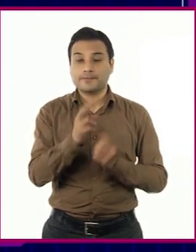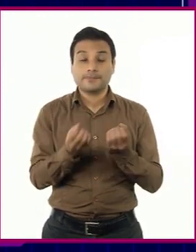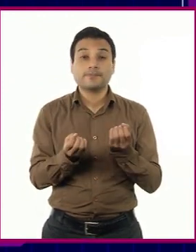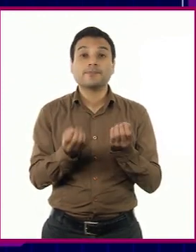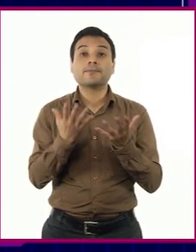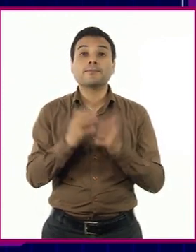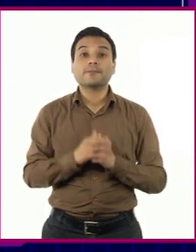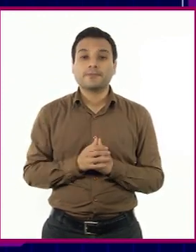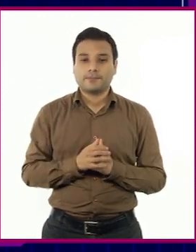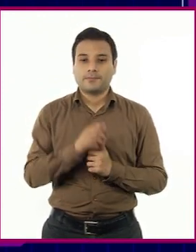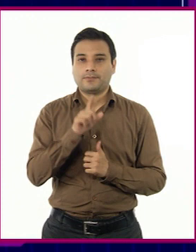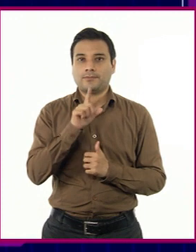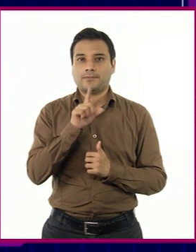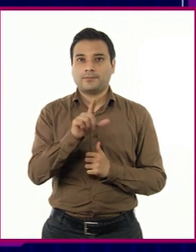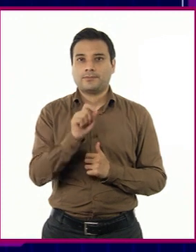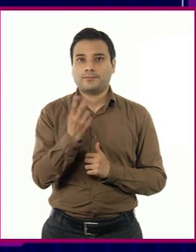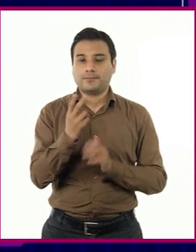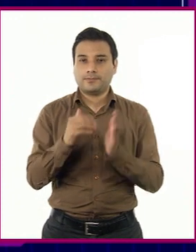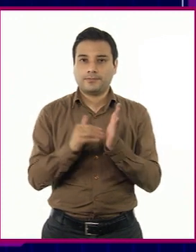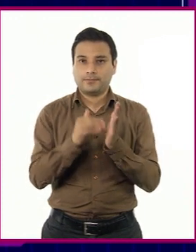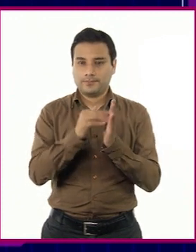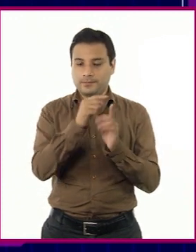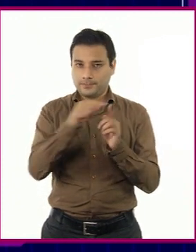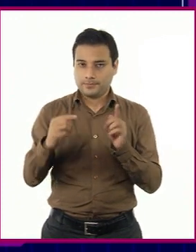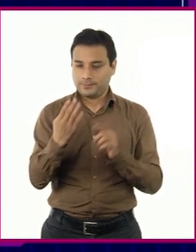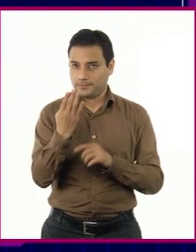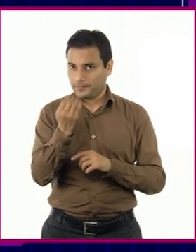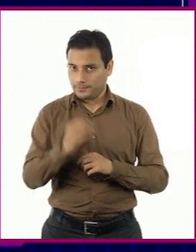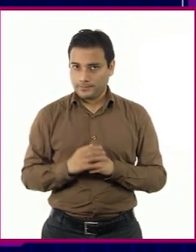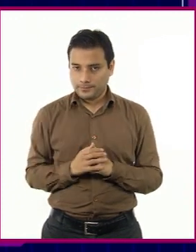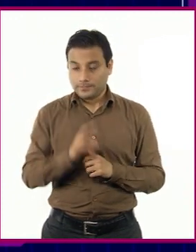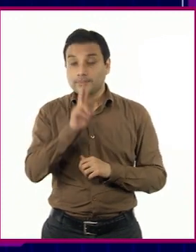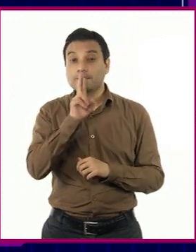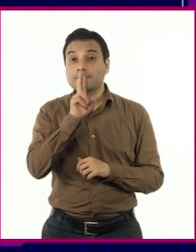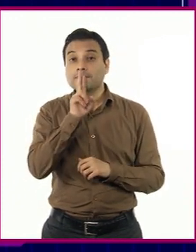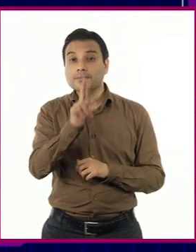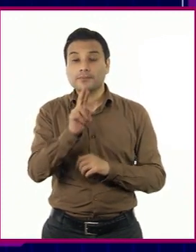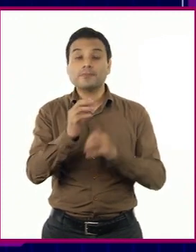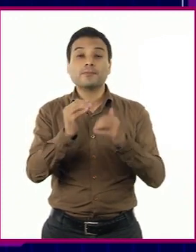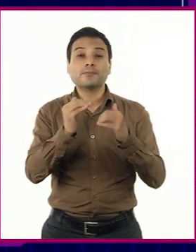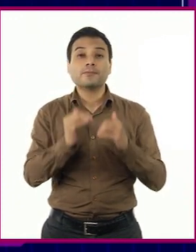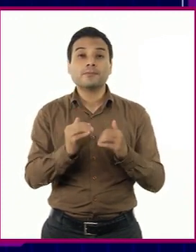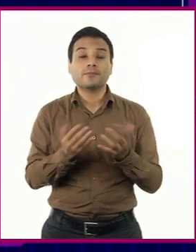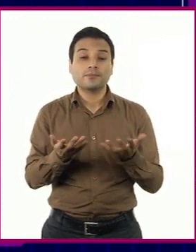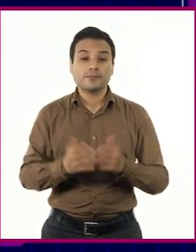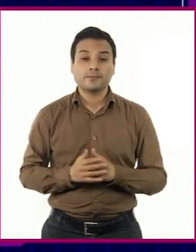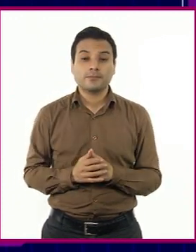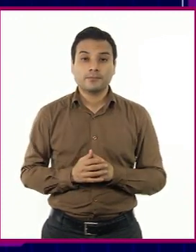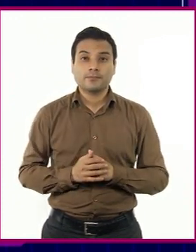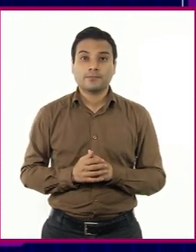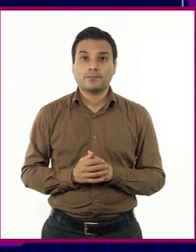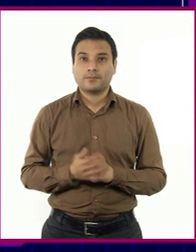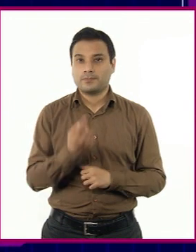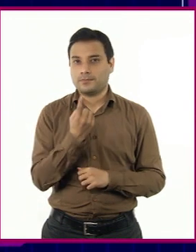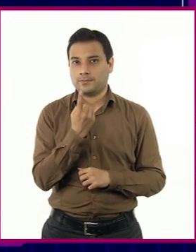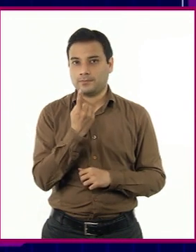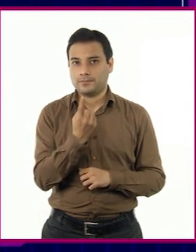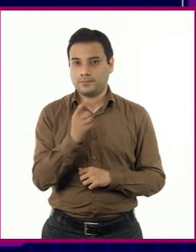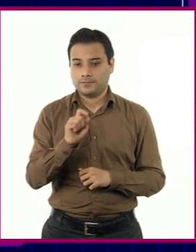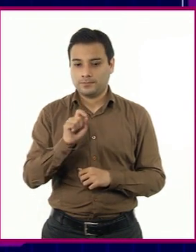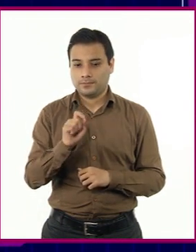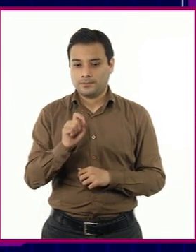17.2 millones entre 9. Por lo tanto, el promedio de los datos de producción de barriles de